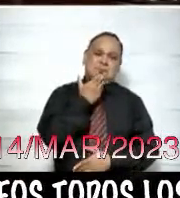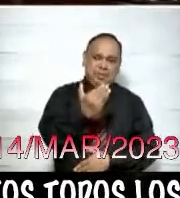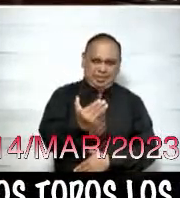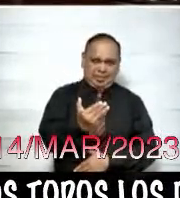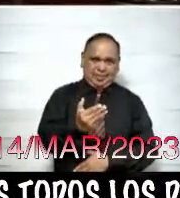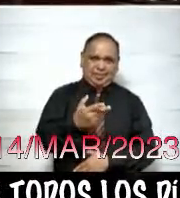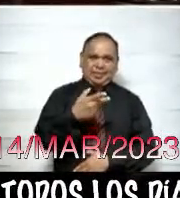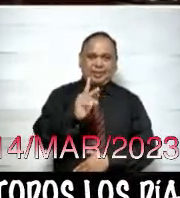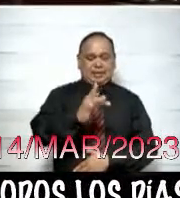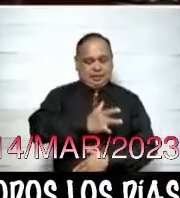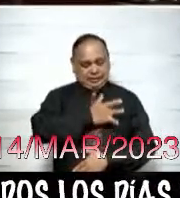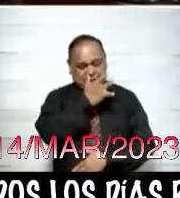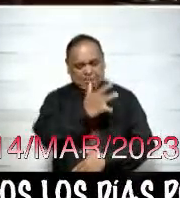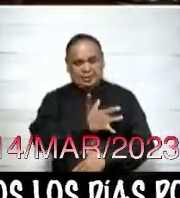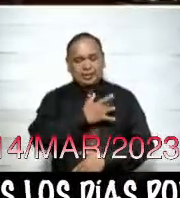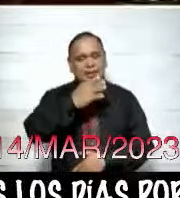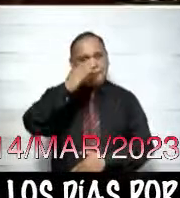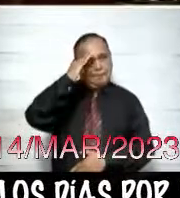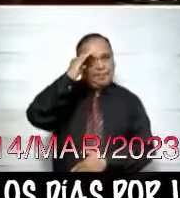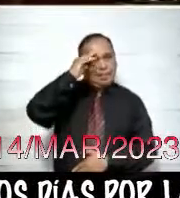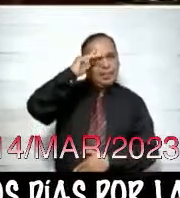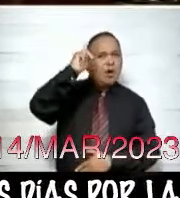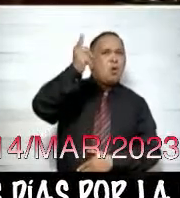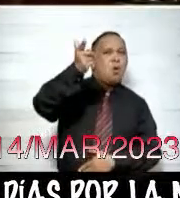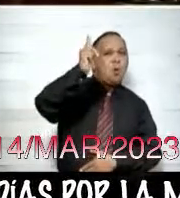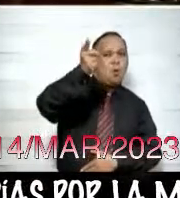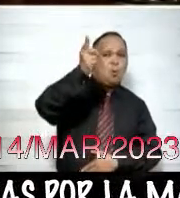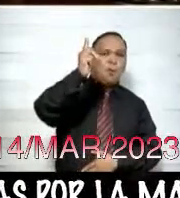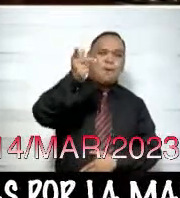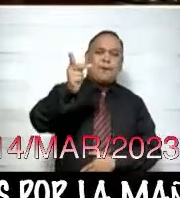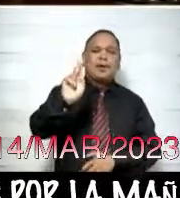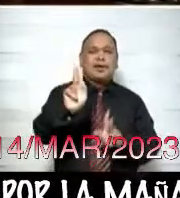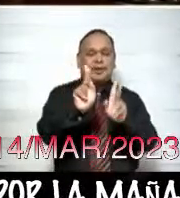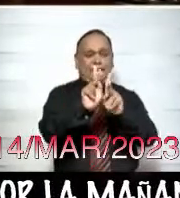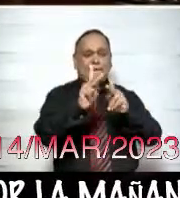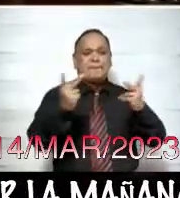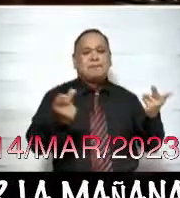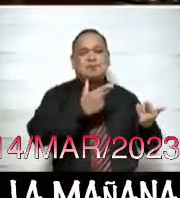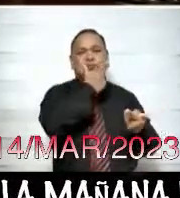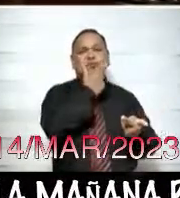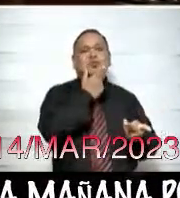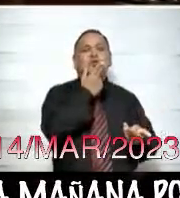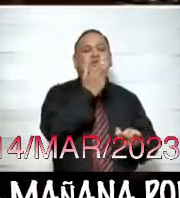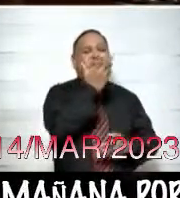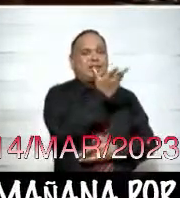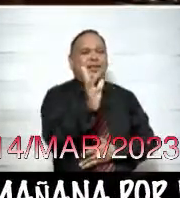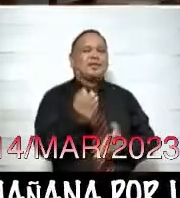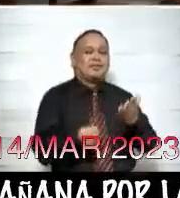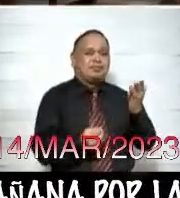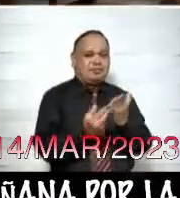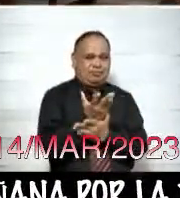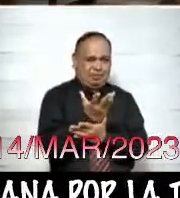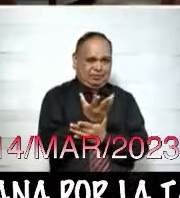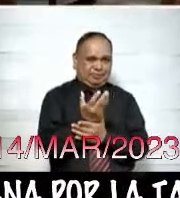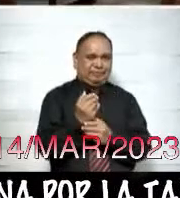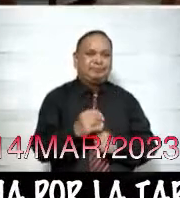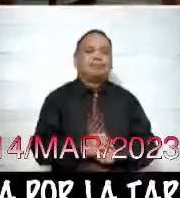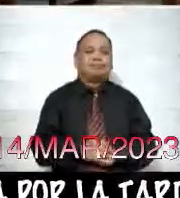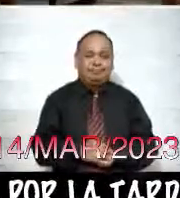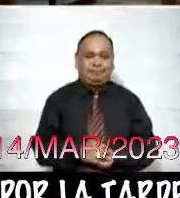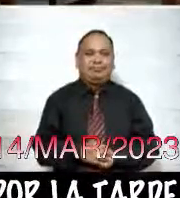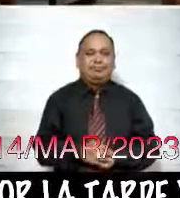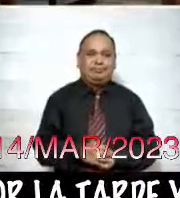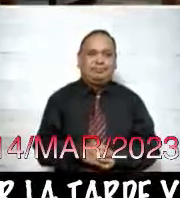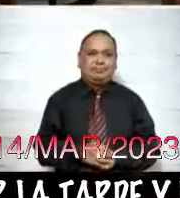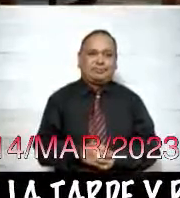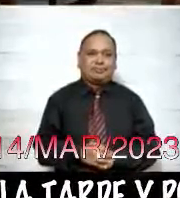tiene que reflexionar y ojalá que surja esta nueva ola de periodismo que también tendremos que buscar la manera. Y eso nos habla la gobernadora, lo que